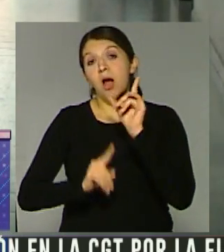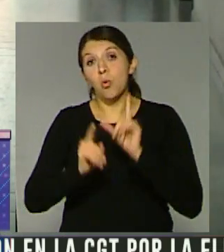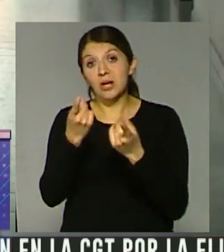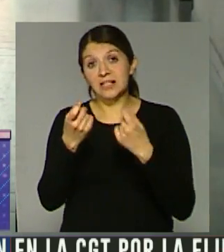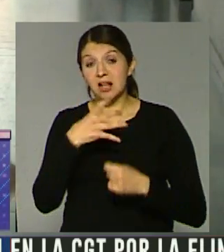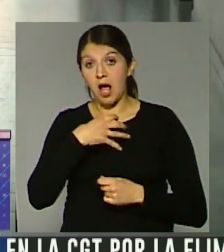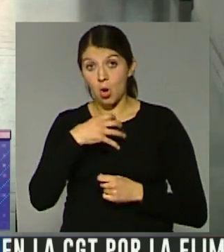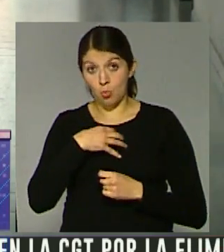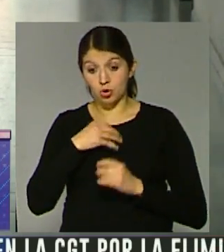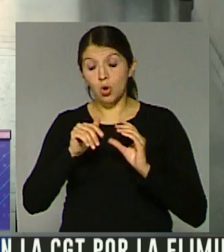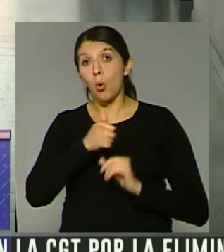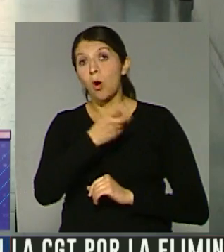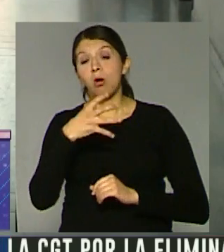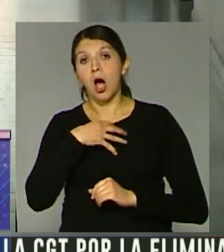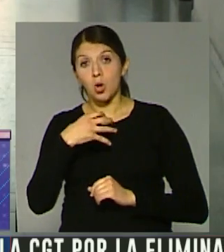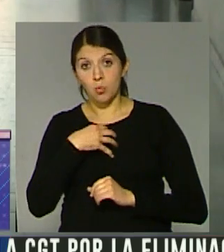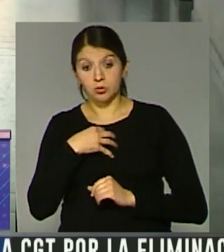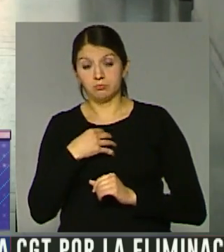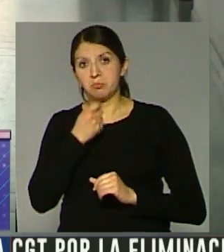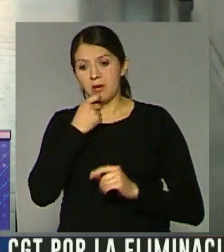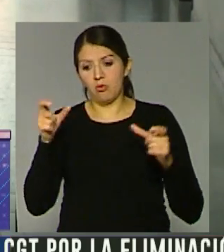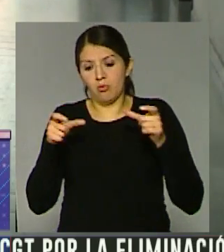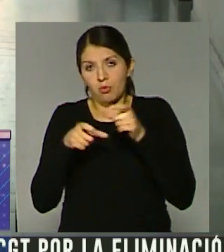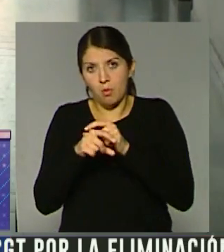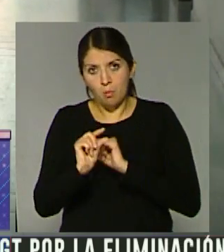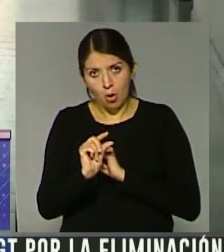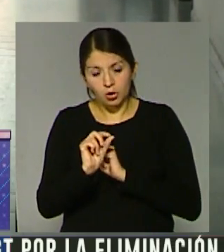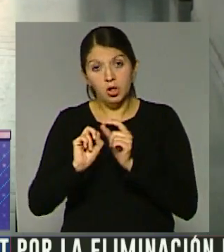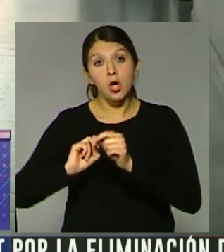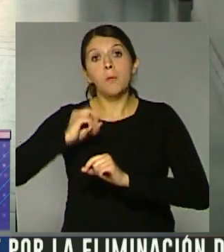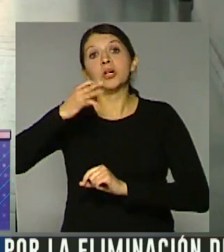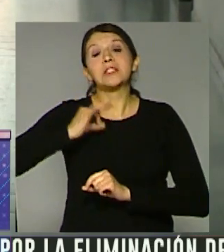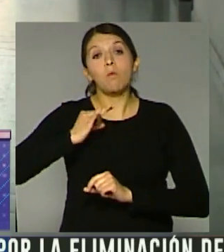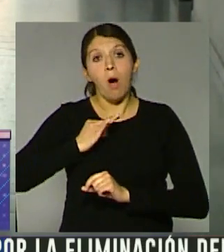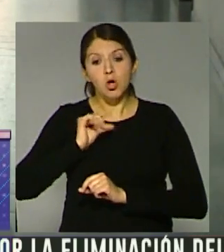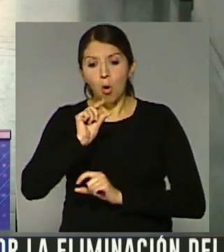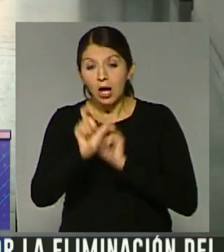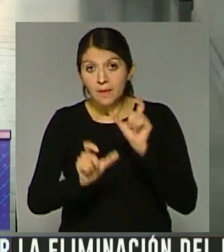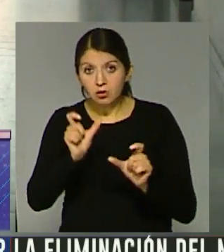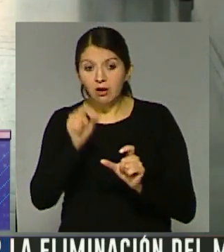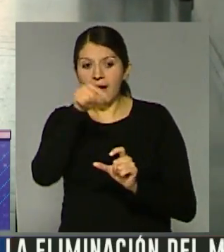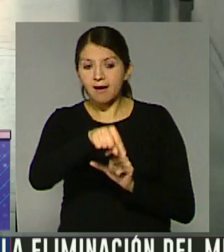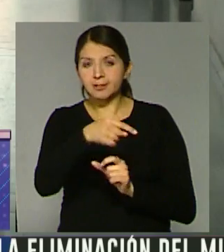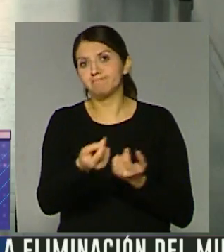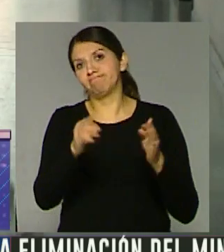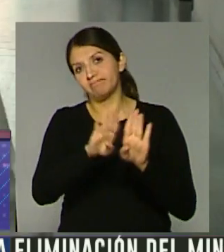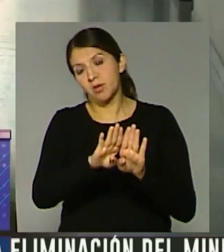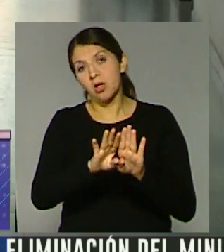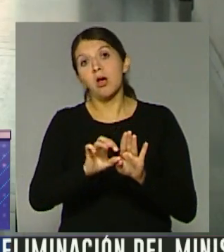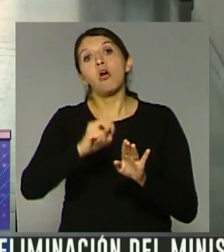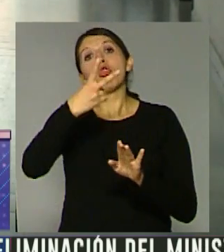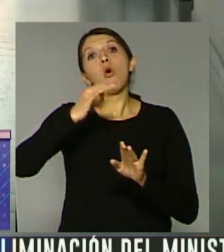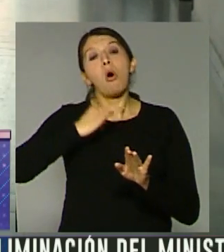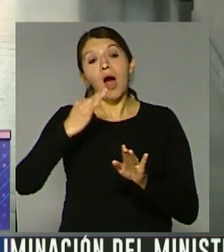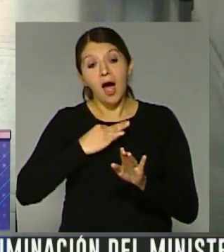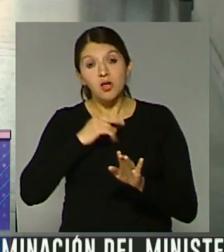que una determinada carrera en un determinado momento la cohorte próxima no se abra por dos cohortes y se vuelva a